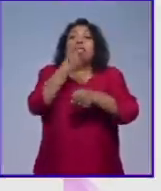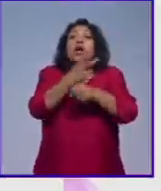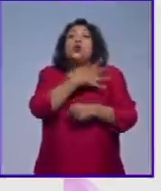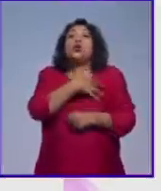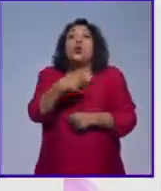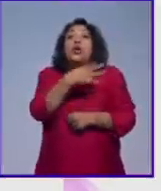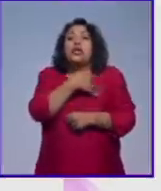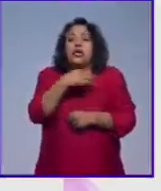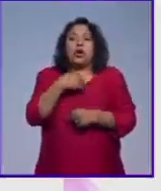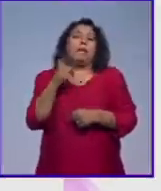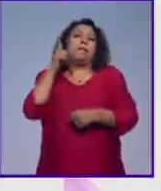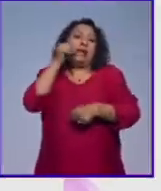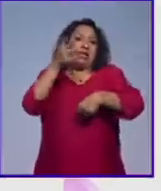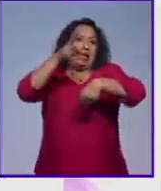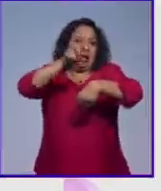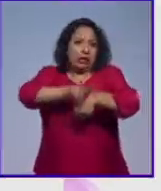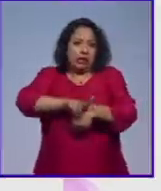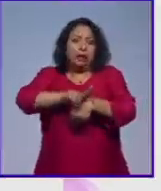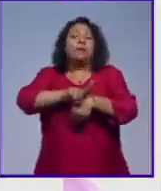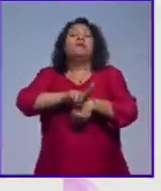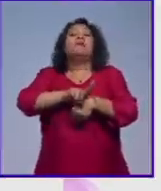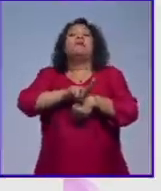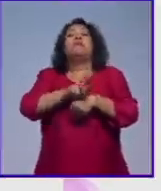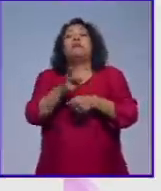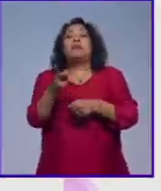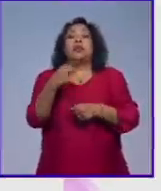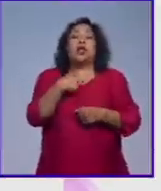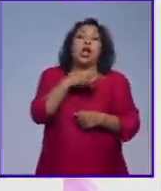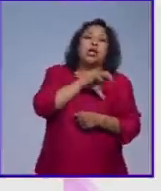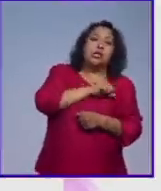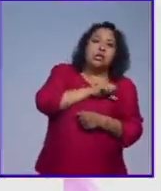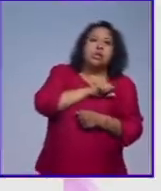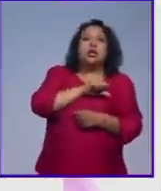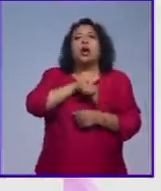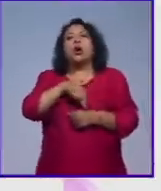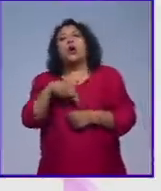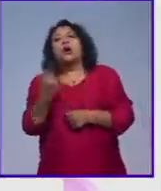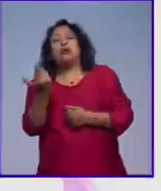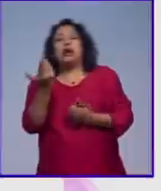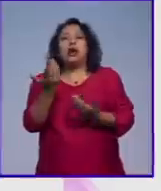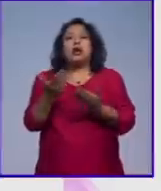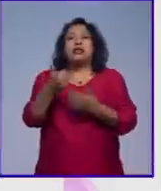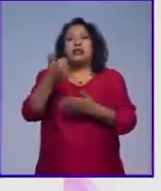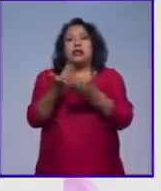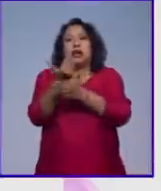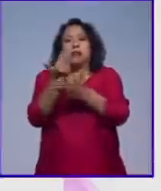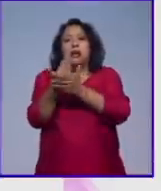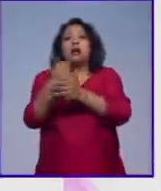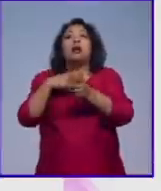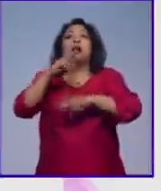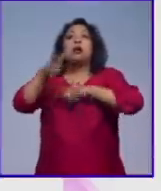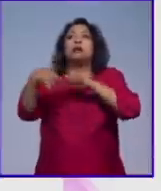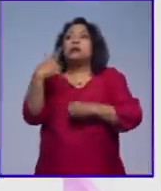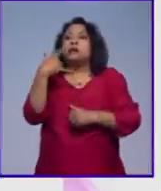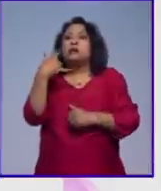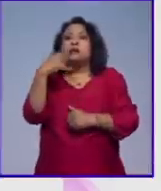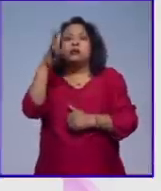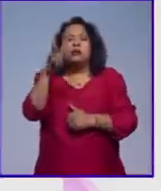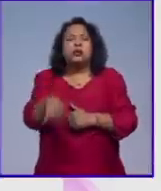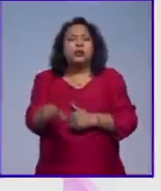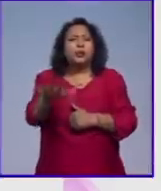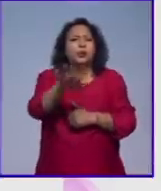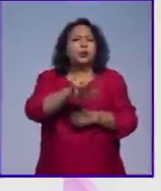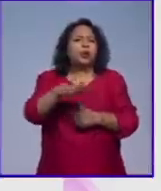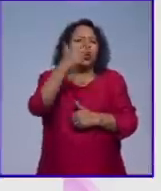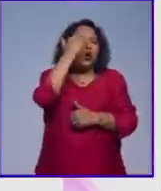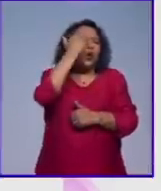hijo. Entonces al día siguiente, entre una amamantada y otra, a las 6 de la mañana fui a ver, y sí era un